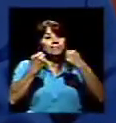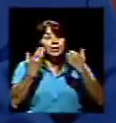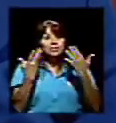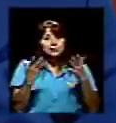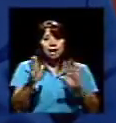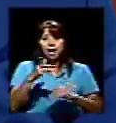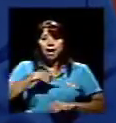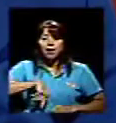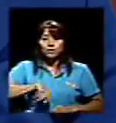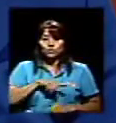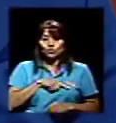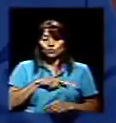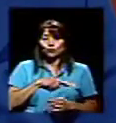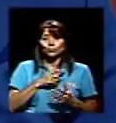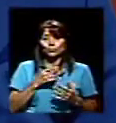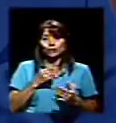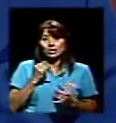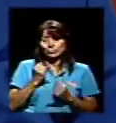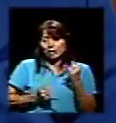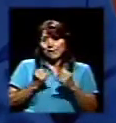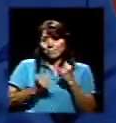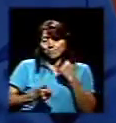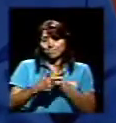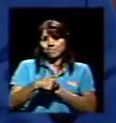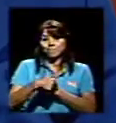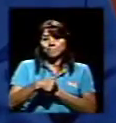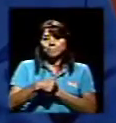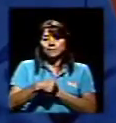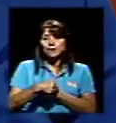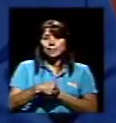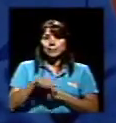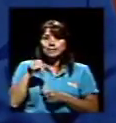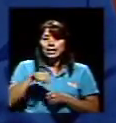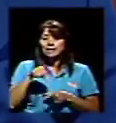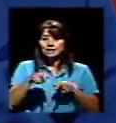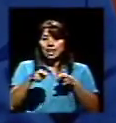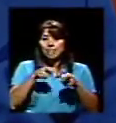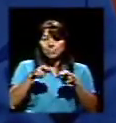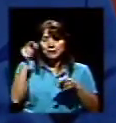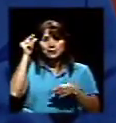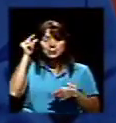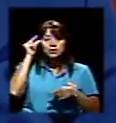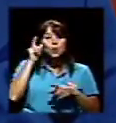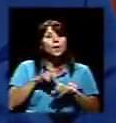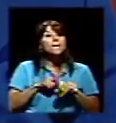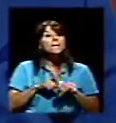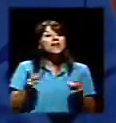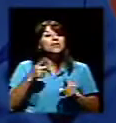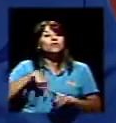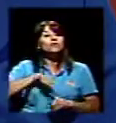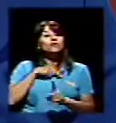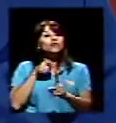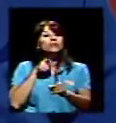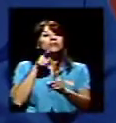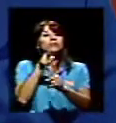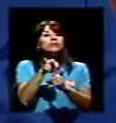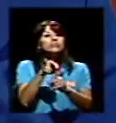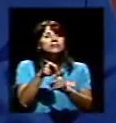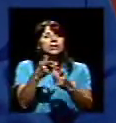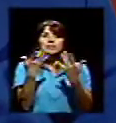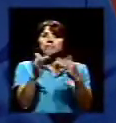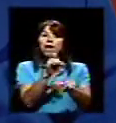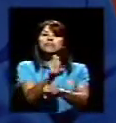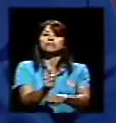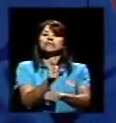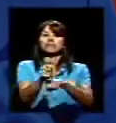acabando el periodo de esta administración, pero el objeto nuestro es pues entonces dejar las bases